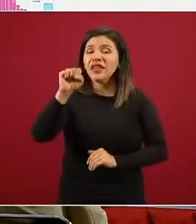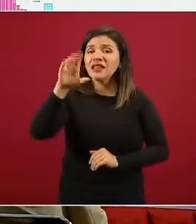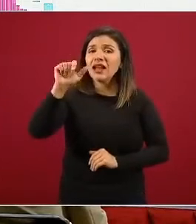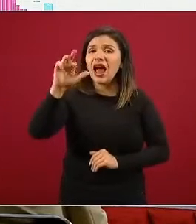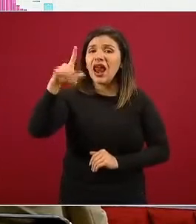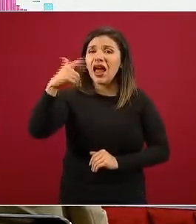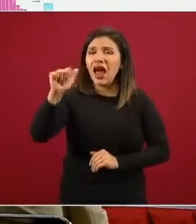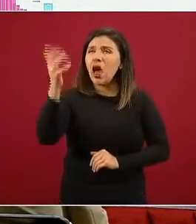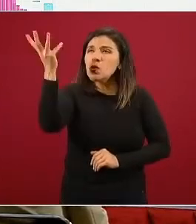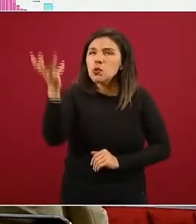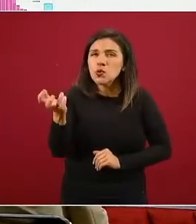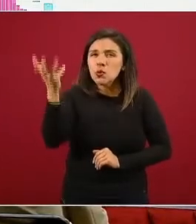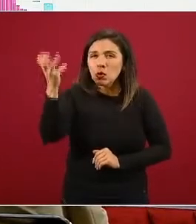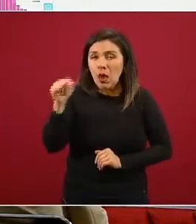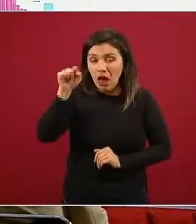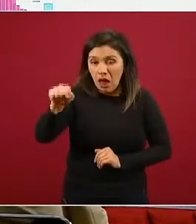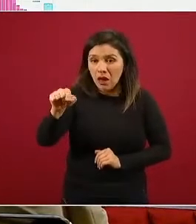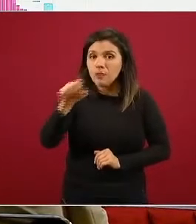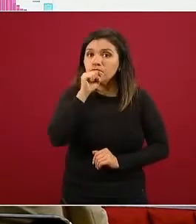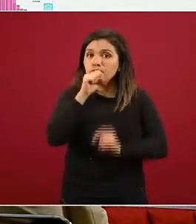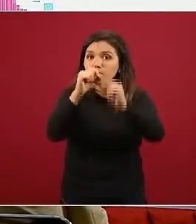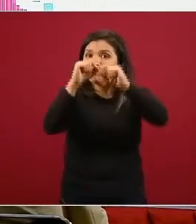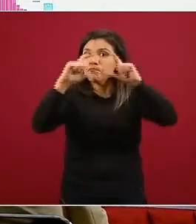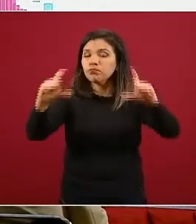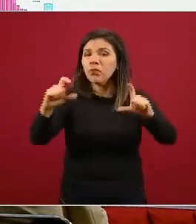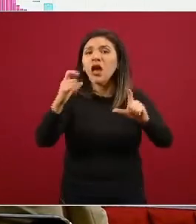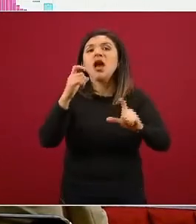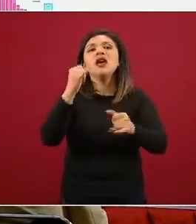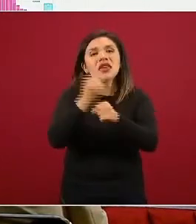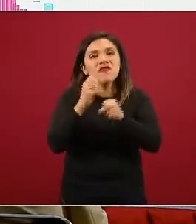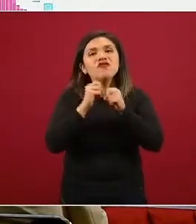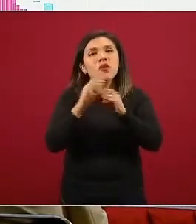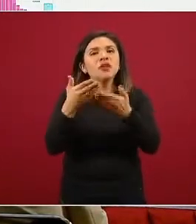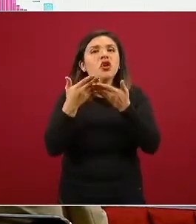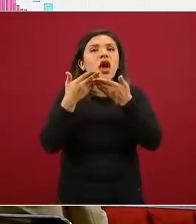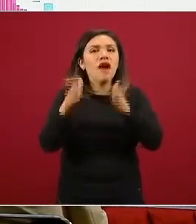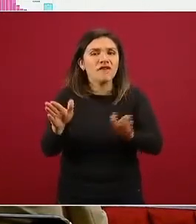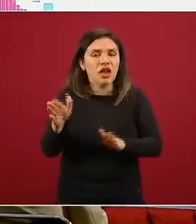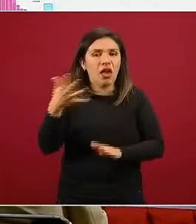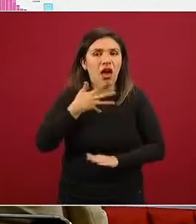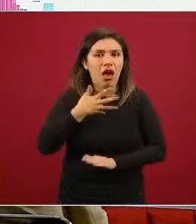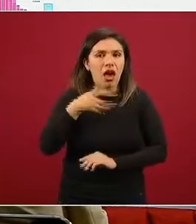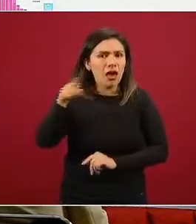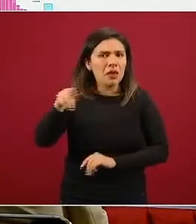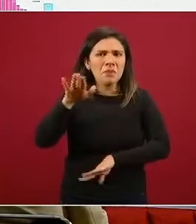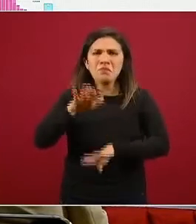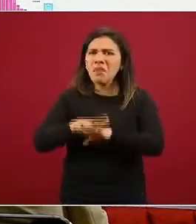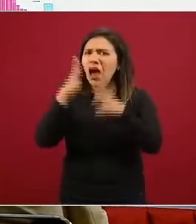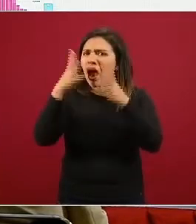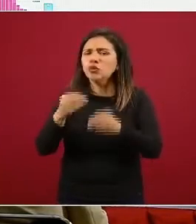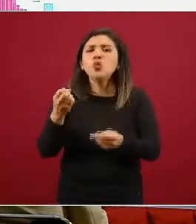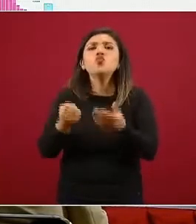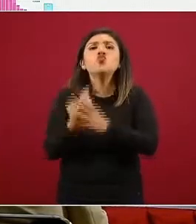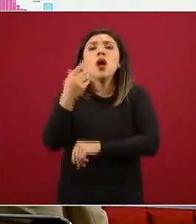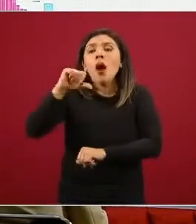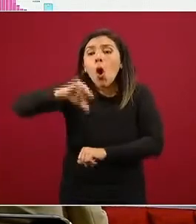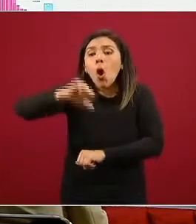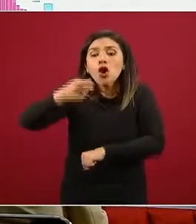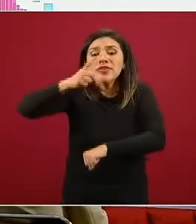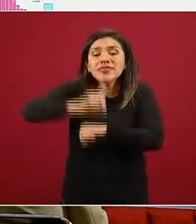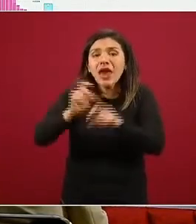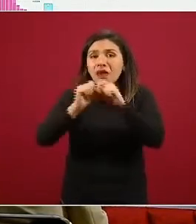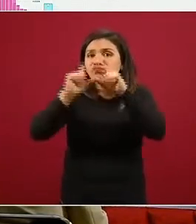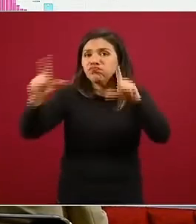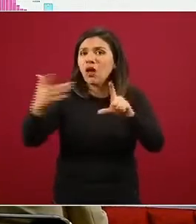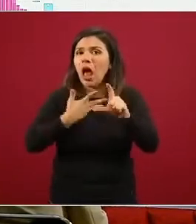descargas, ahí aparecen los datos abiertos, la descarga de la base de datos más actualizada, la del momento